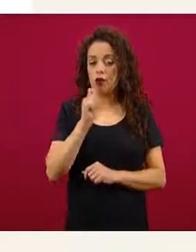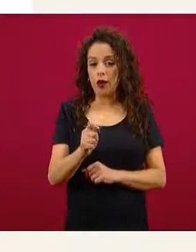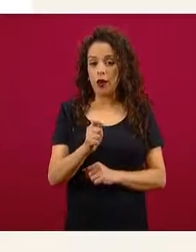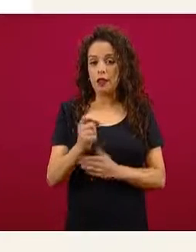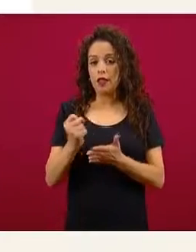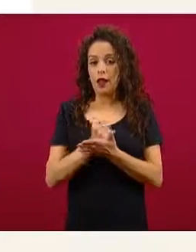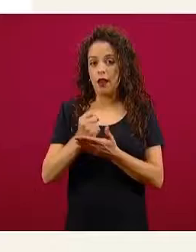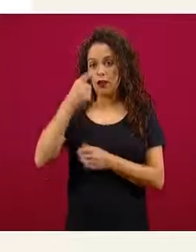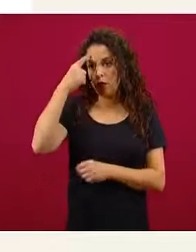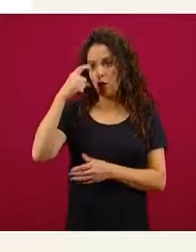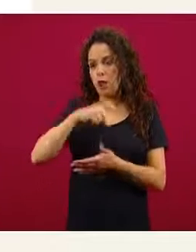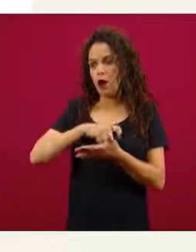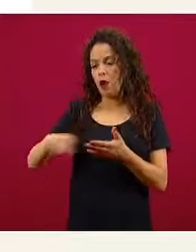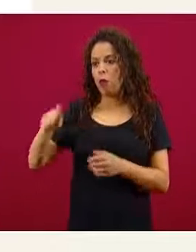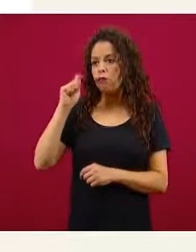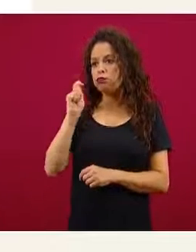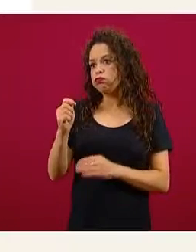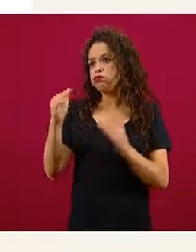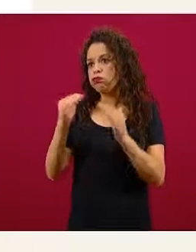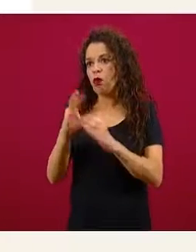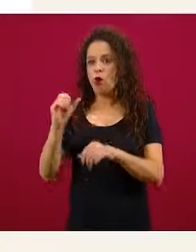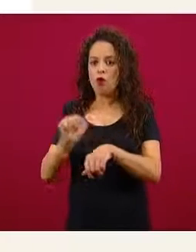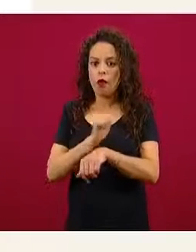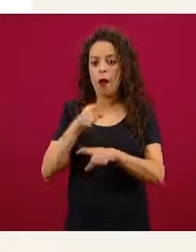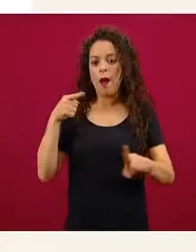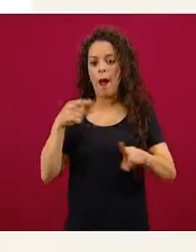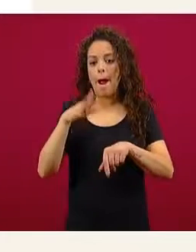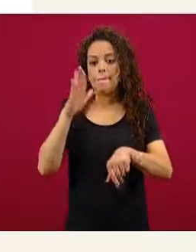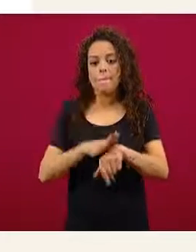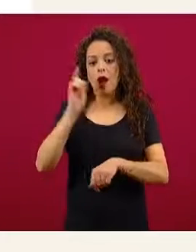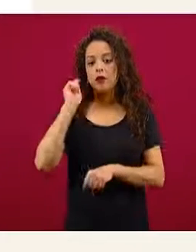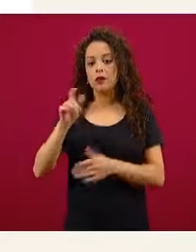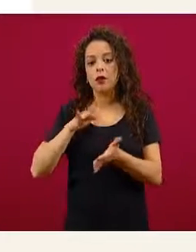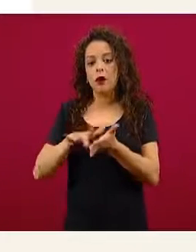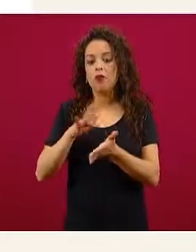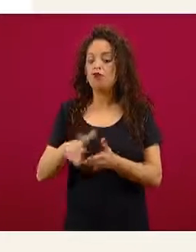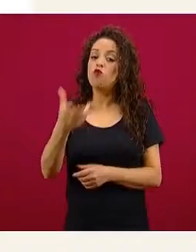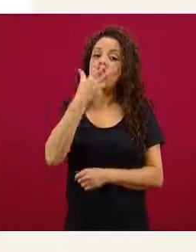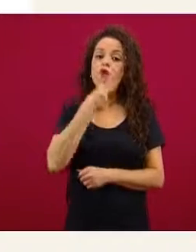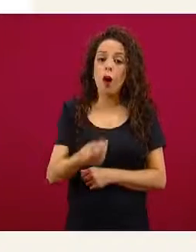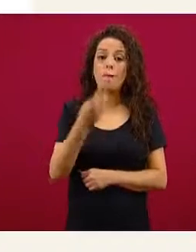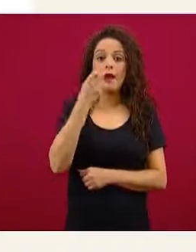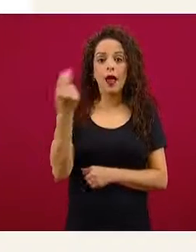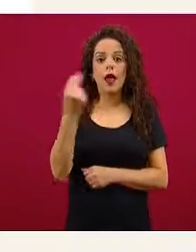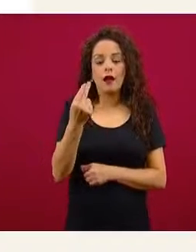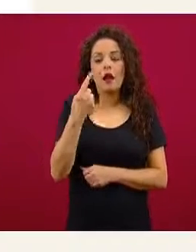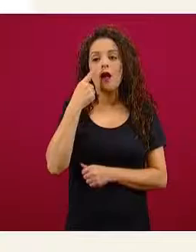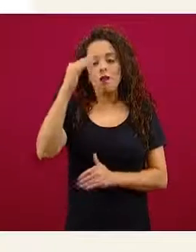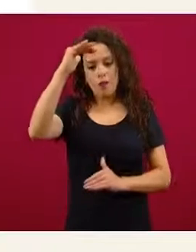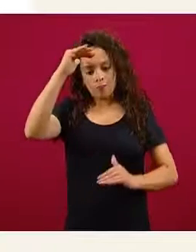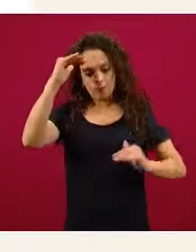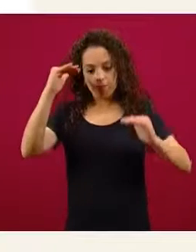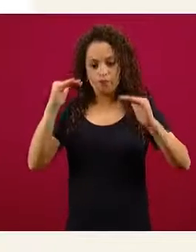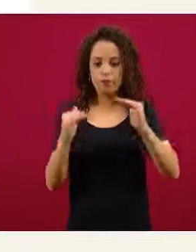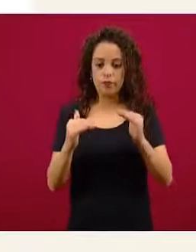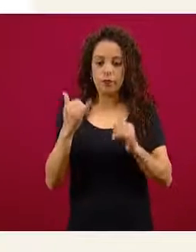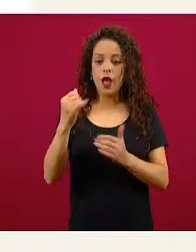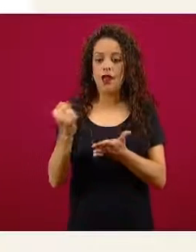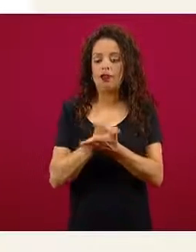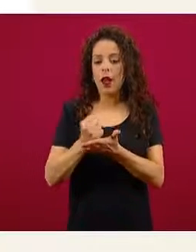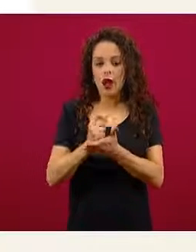favor de favoreciendo a los hombres. Aquí buscamos que haya equidad. Y en tarjetas de crédito, es decir, toda la parte